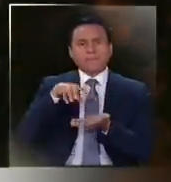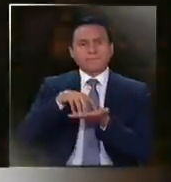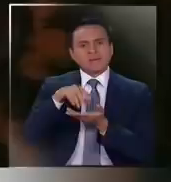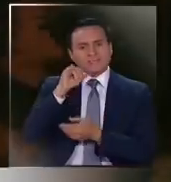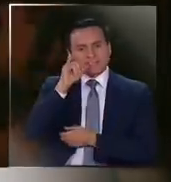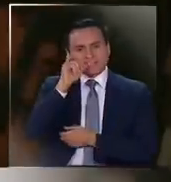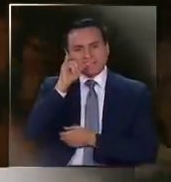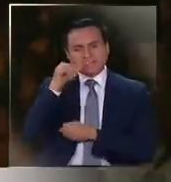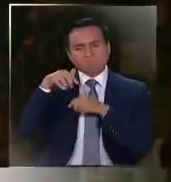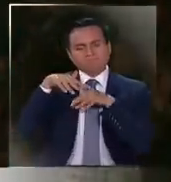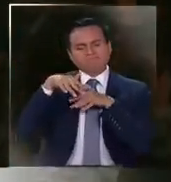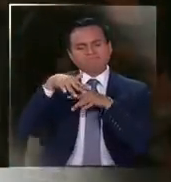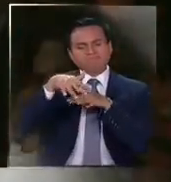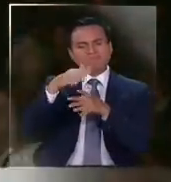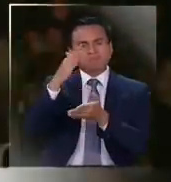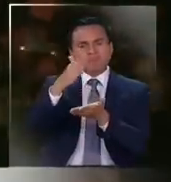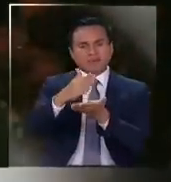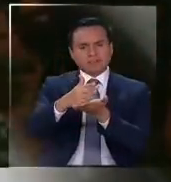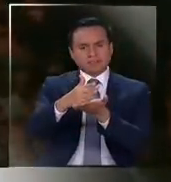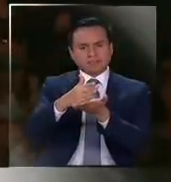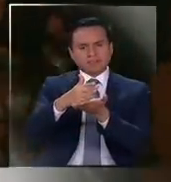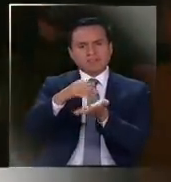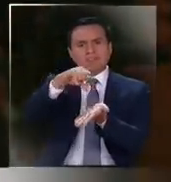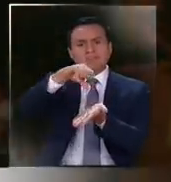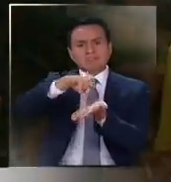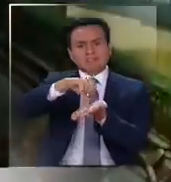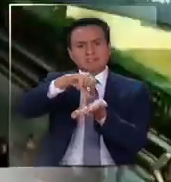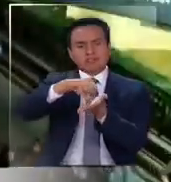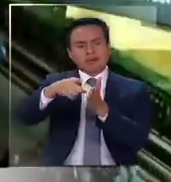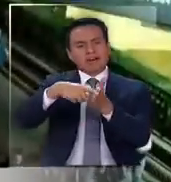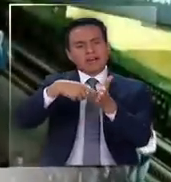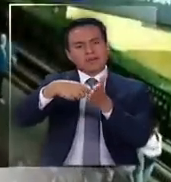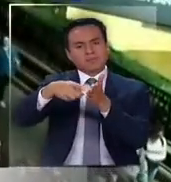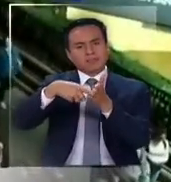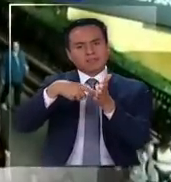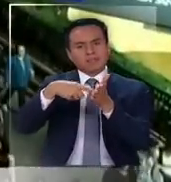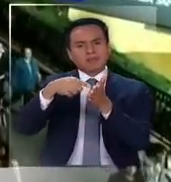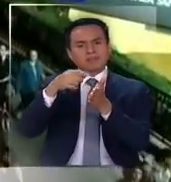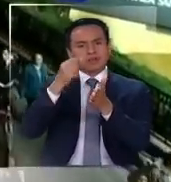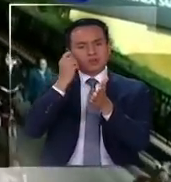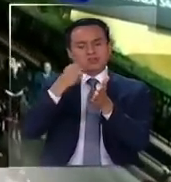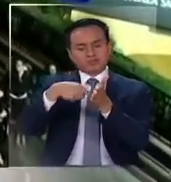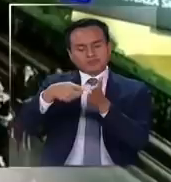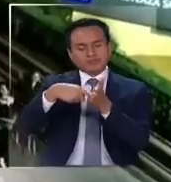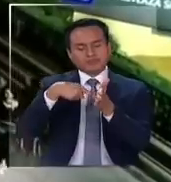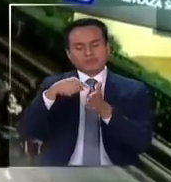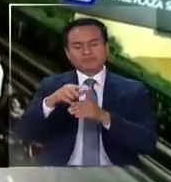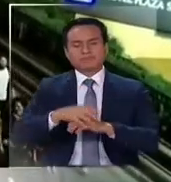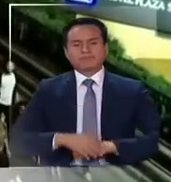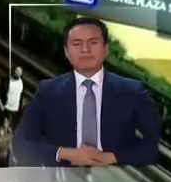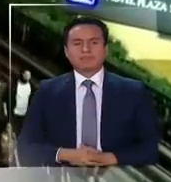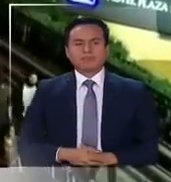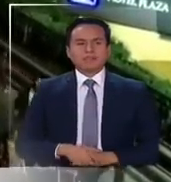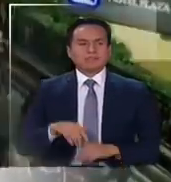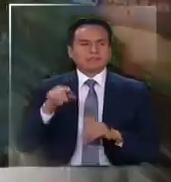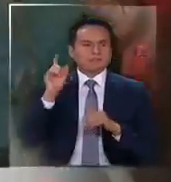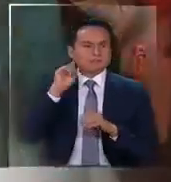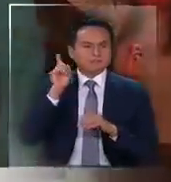Italia y se desplazó hacia el centro por la Alameda Bernardo O'Higgins.